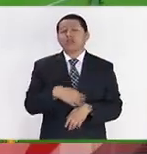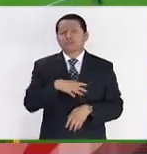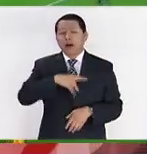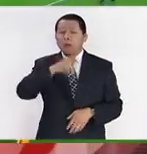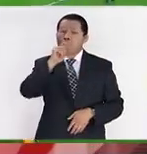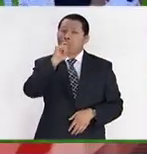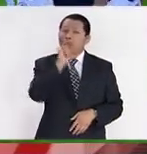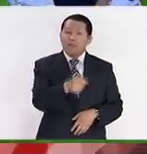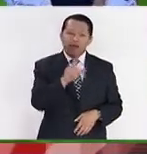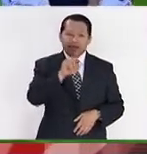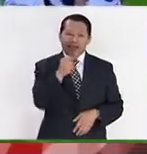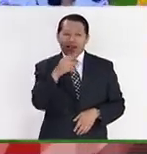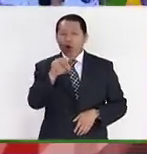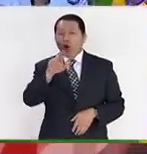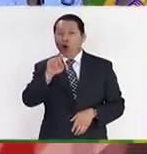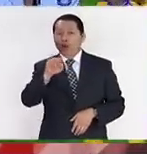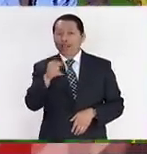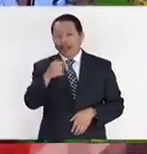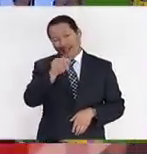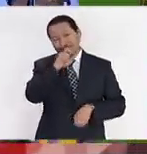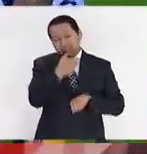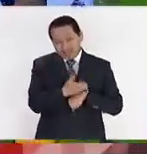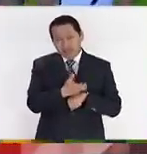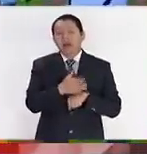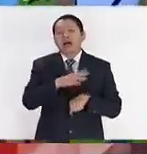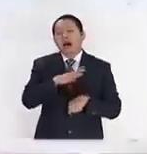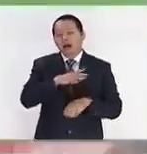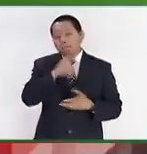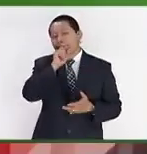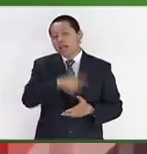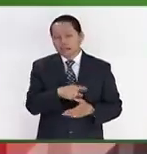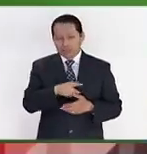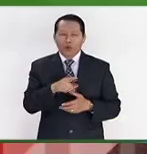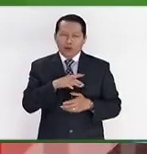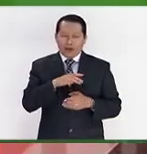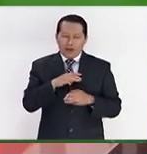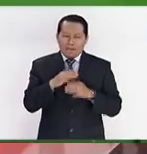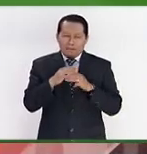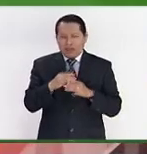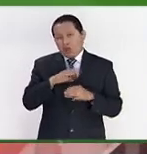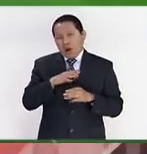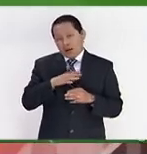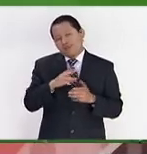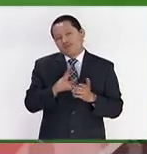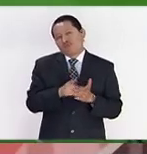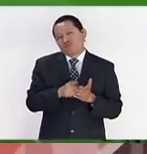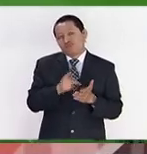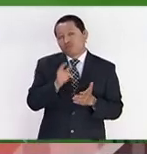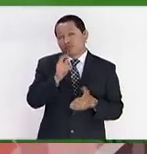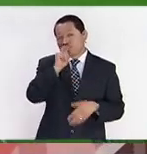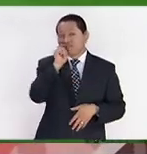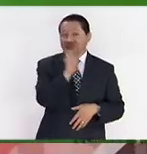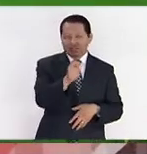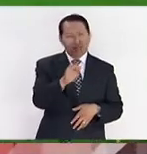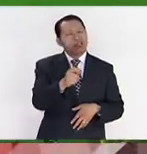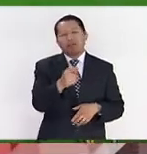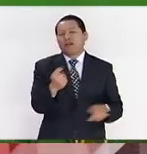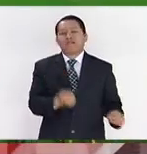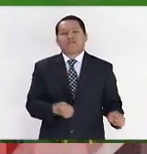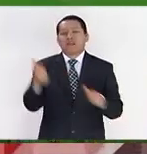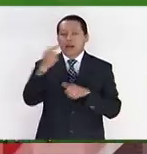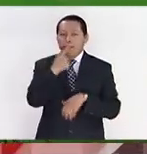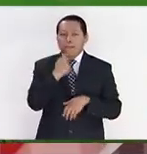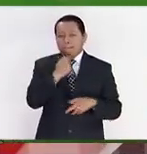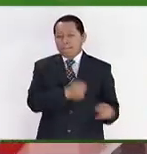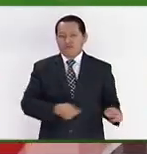amonestado Guido Rodríguez de las Águilas del América, una falta en medio campo, doble tarjeta y vámonos para afuera. Era roja.